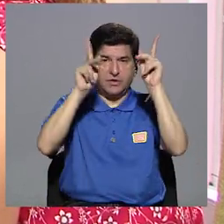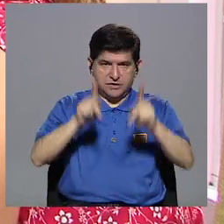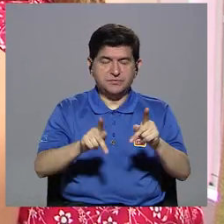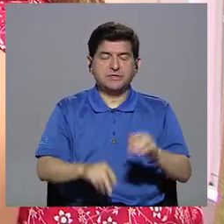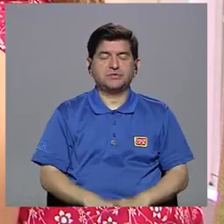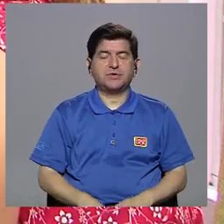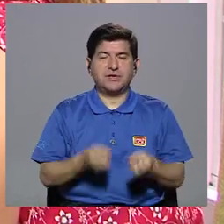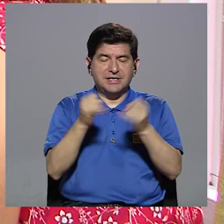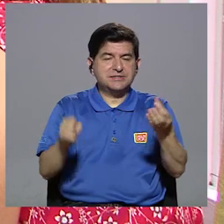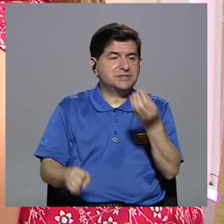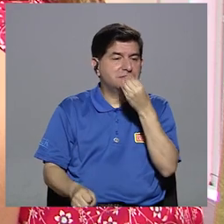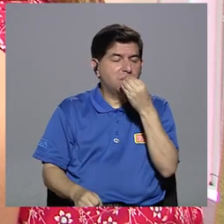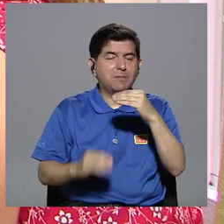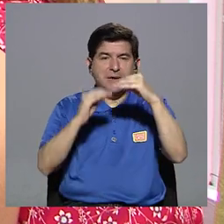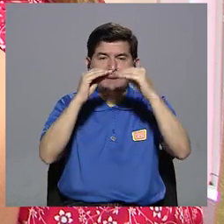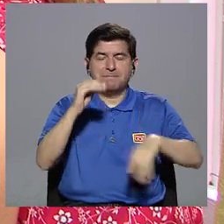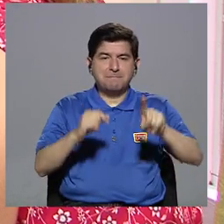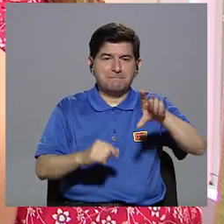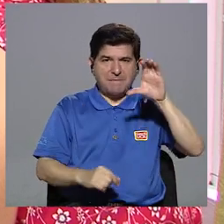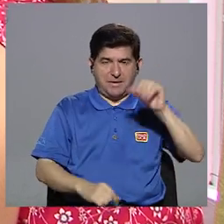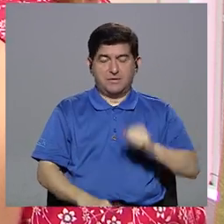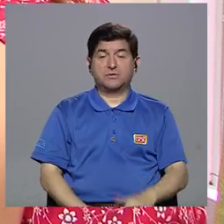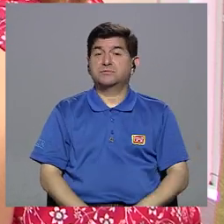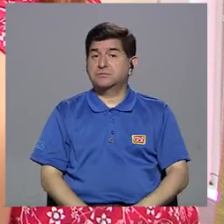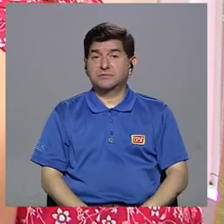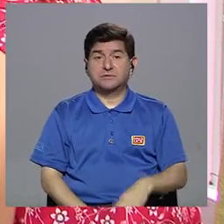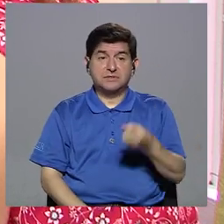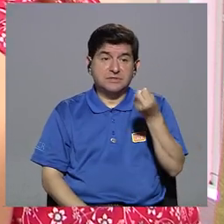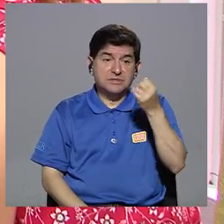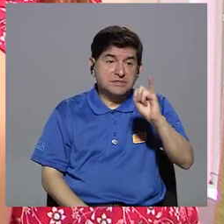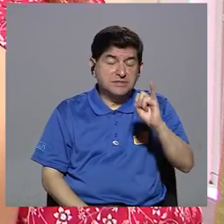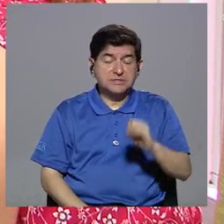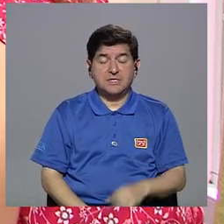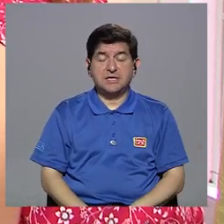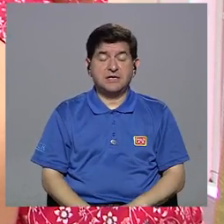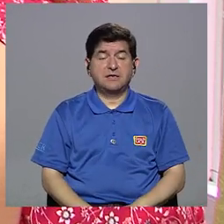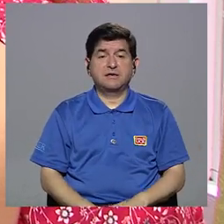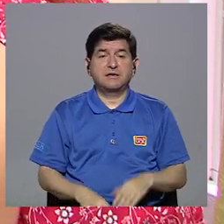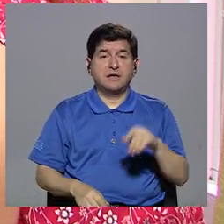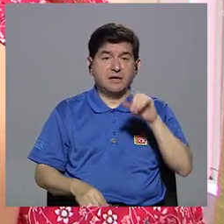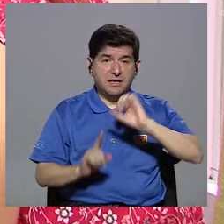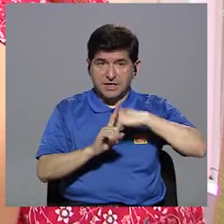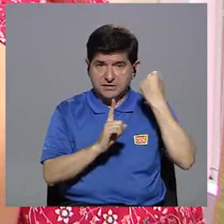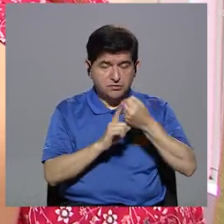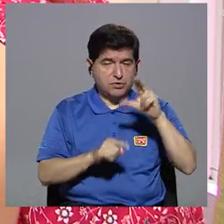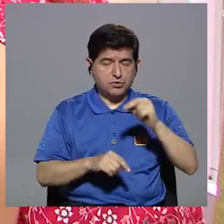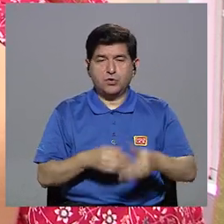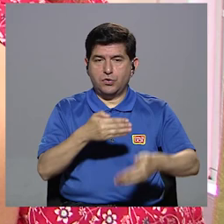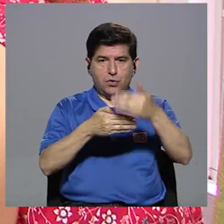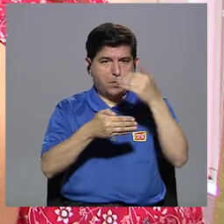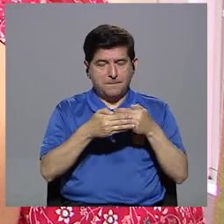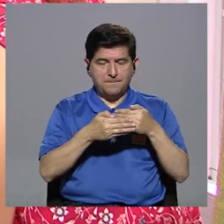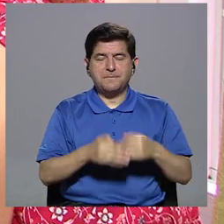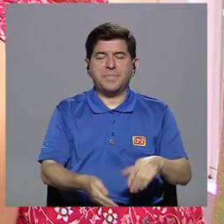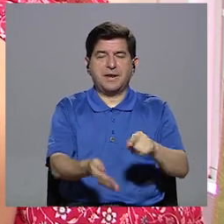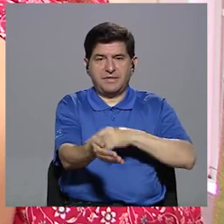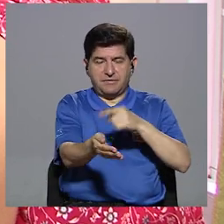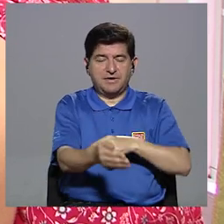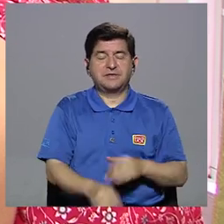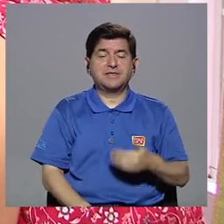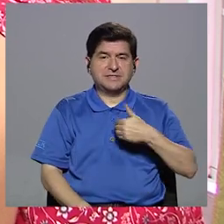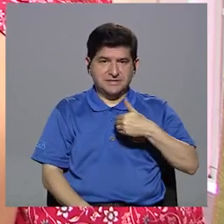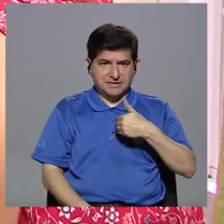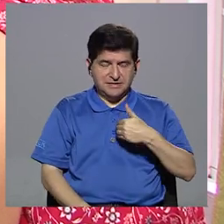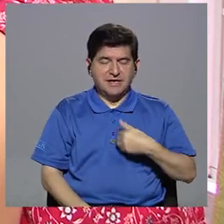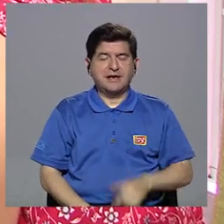personas vamos a tener menos de 100 si no tenemos prediabetes y tenemos prediabetes entre 100 y 125 y